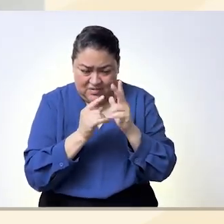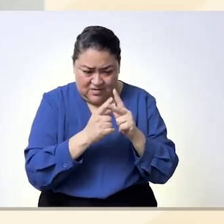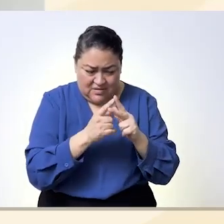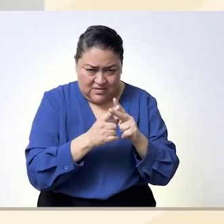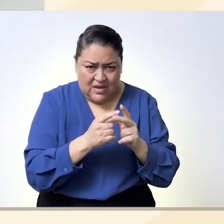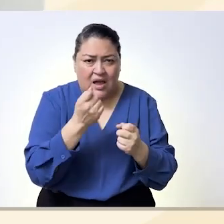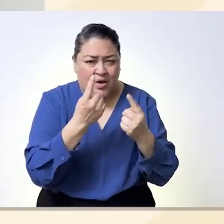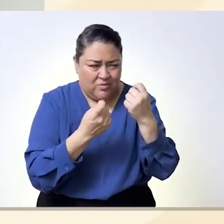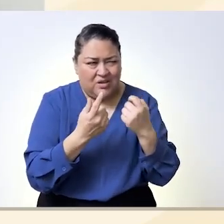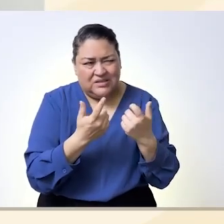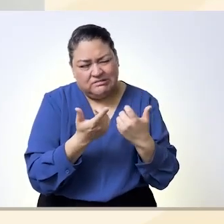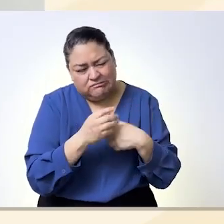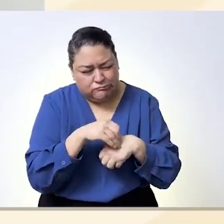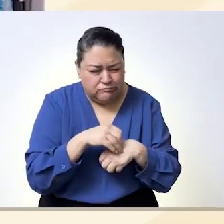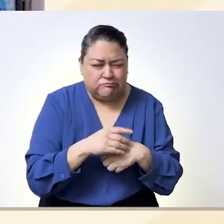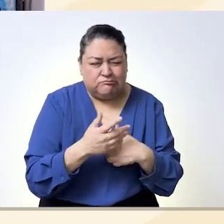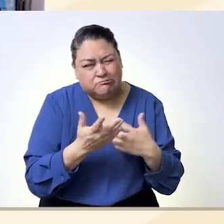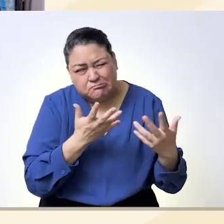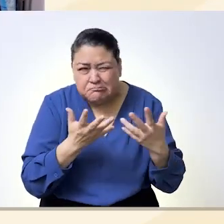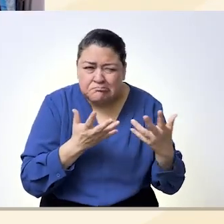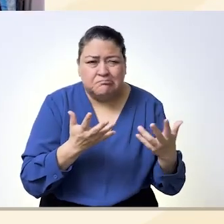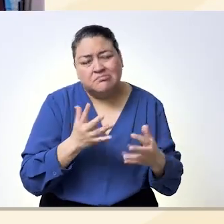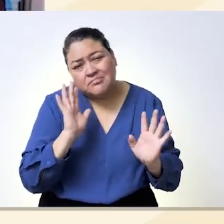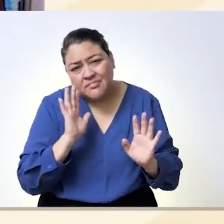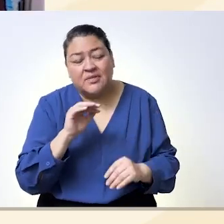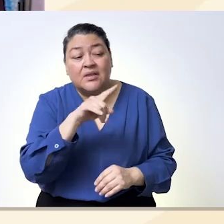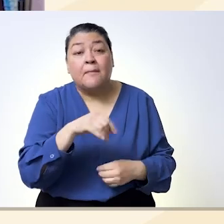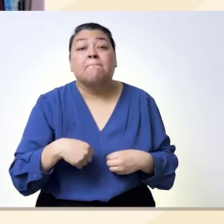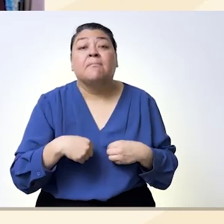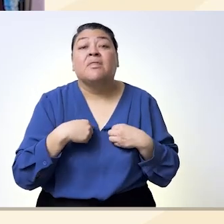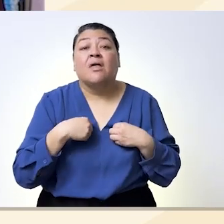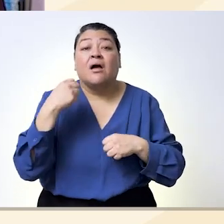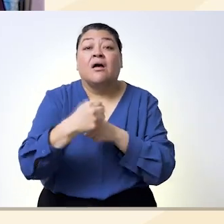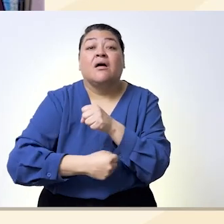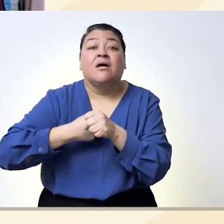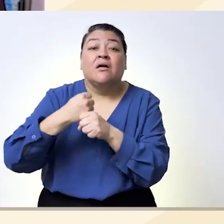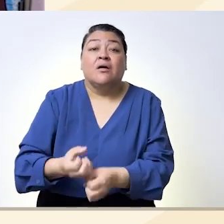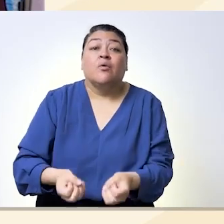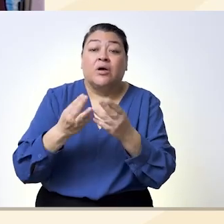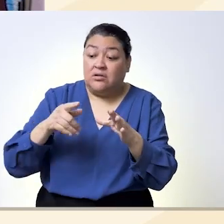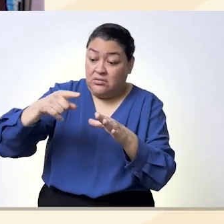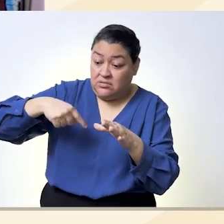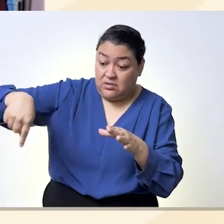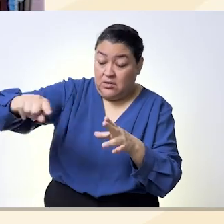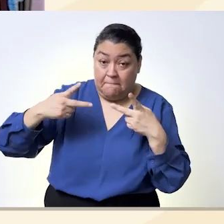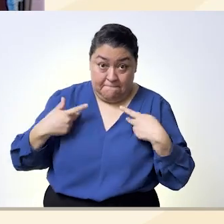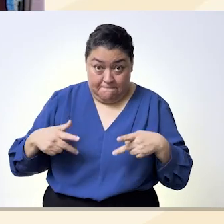verla con otros ojos, de la esperanza de vida, ¿no? Y es bien interesante que la esperanza de vida trans y la esperanza de vida neurodivergente es muy baja. Se acerca a